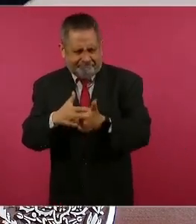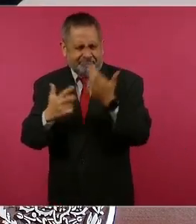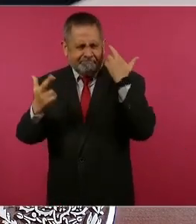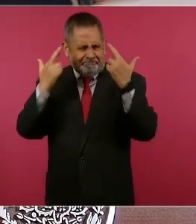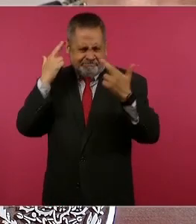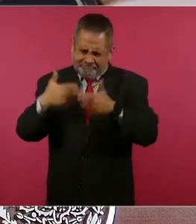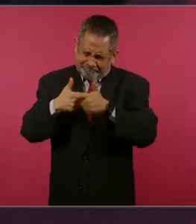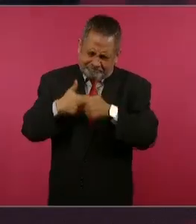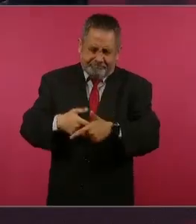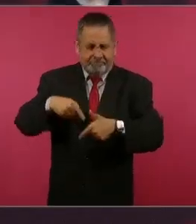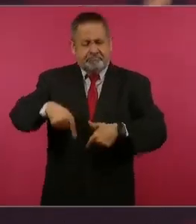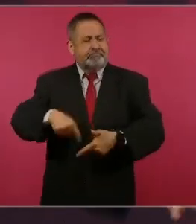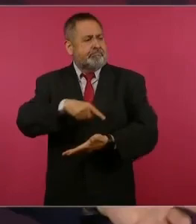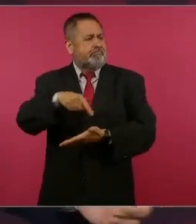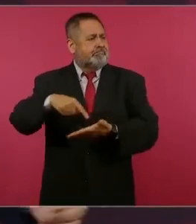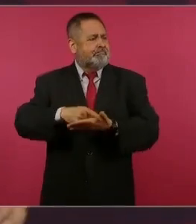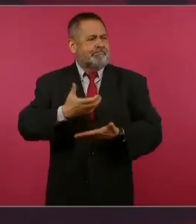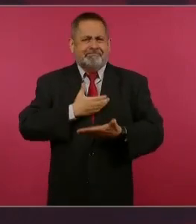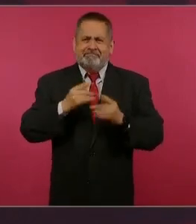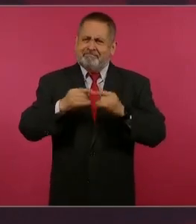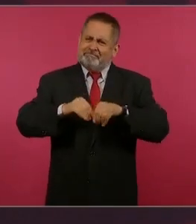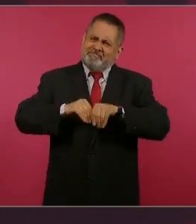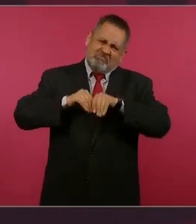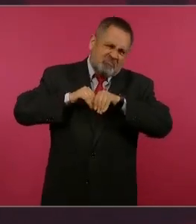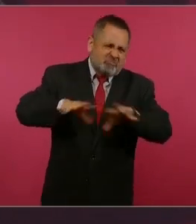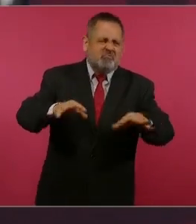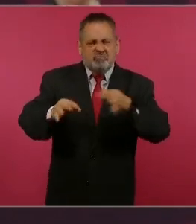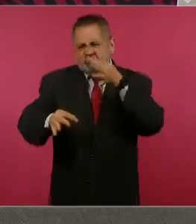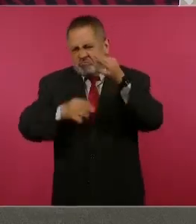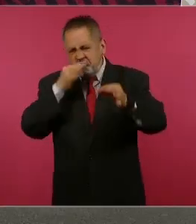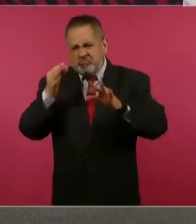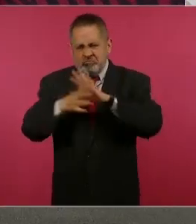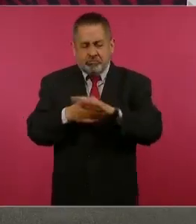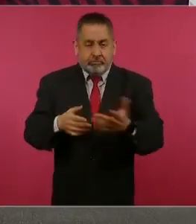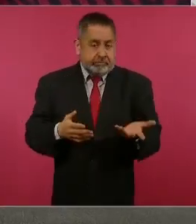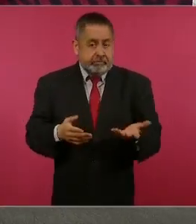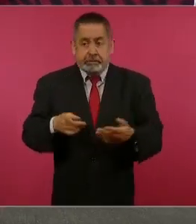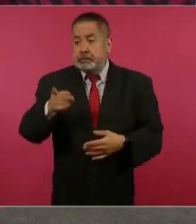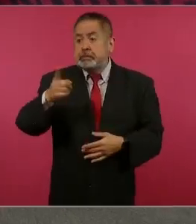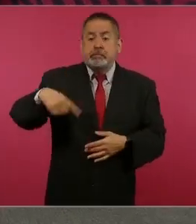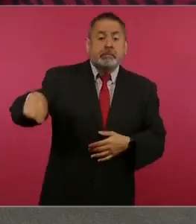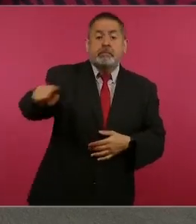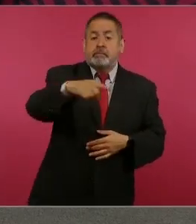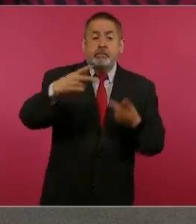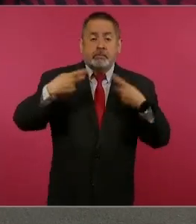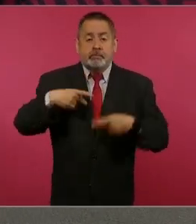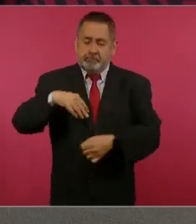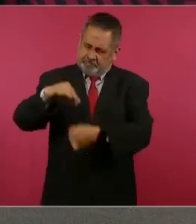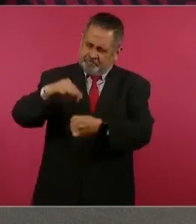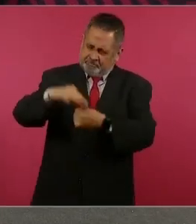porque es desde aquí, desde el Palacio, donde quiso la gente que